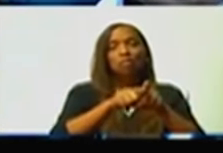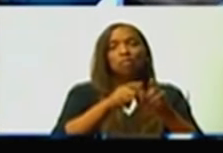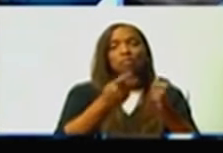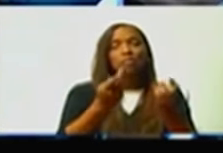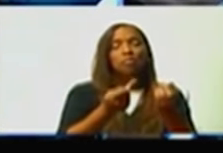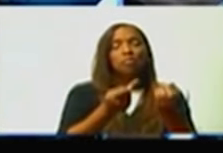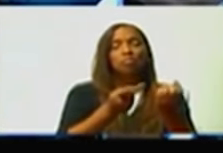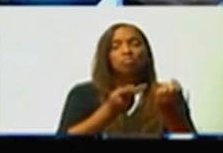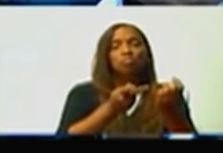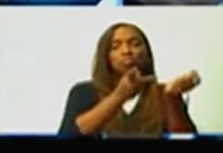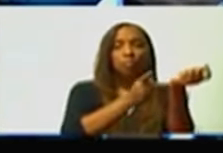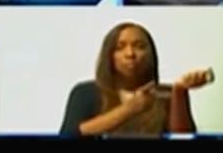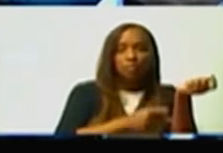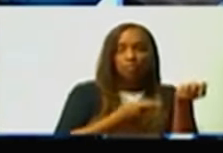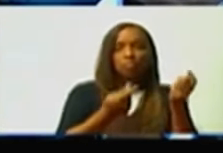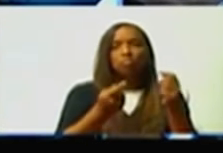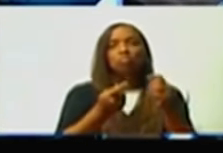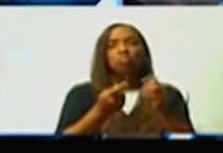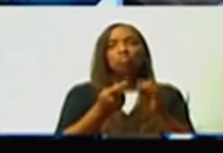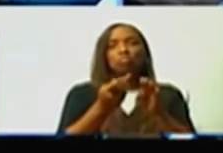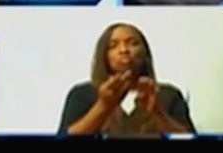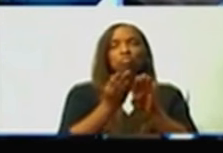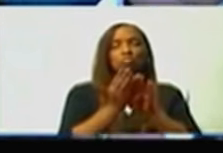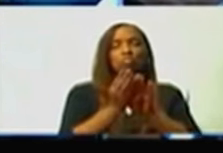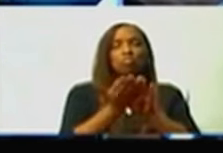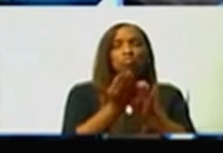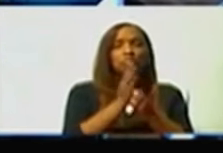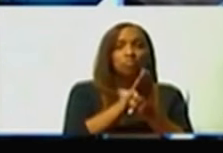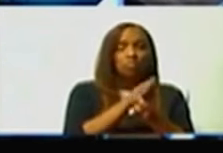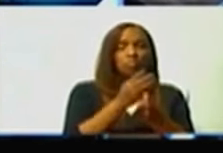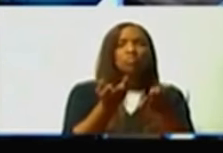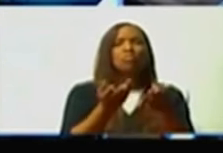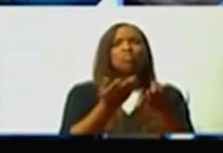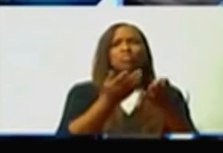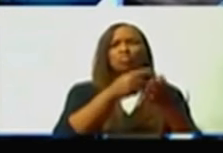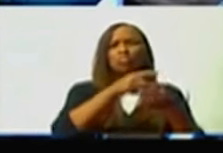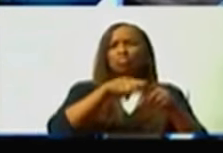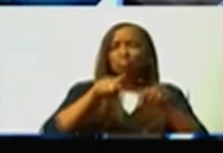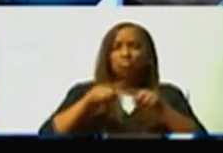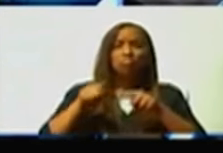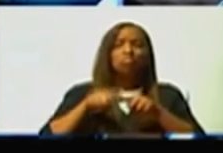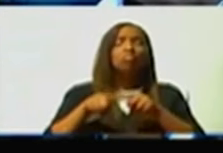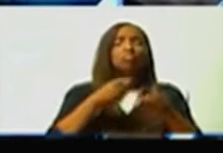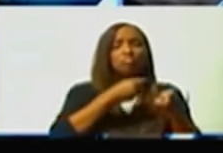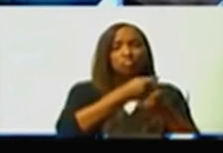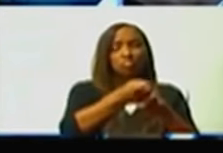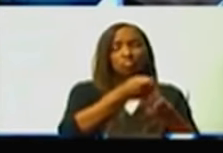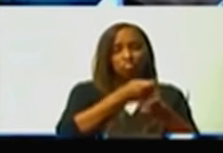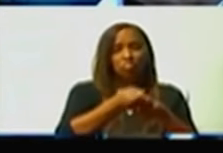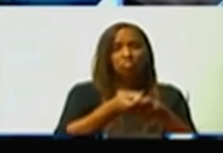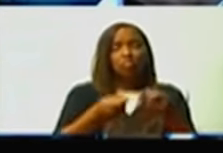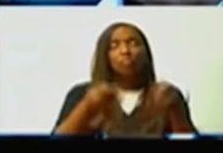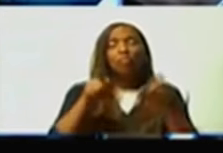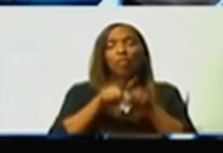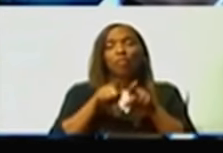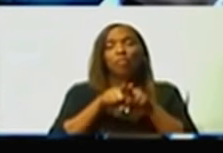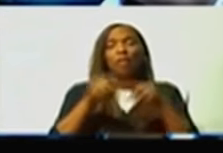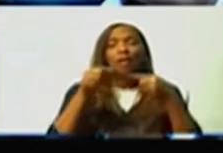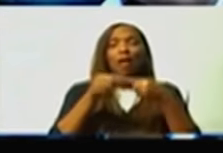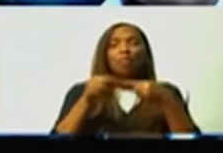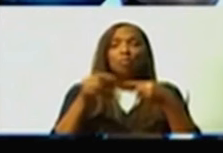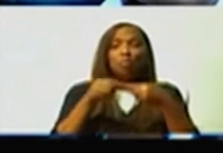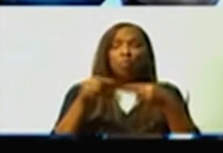terrenos sembrados de habichuela en esos días, como consecuencia de la inundación,